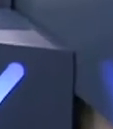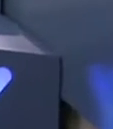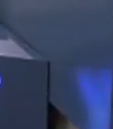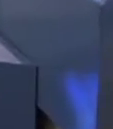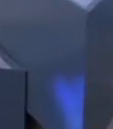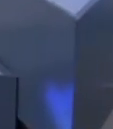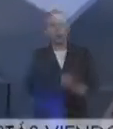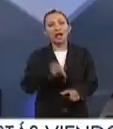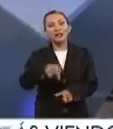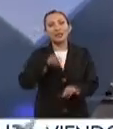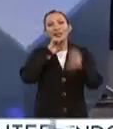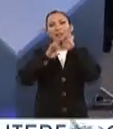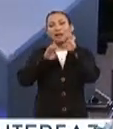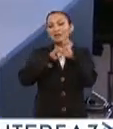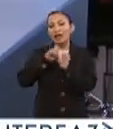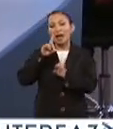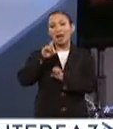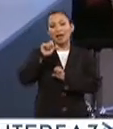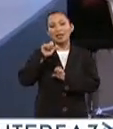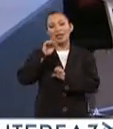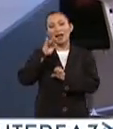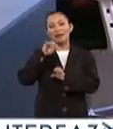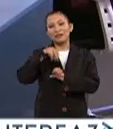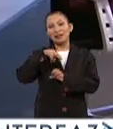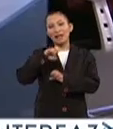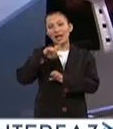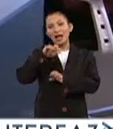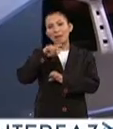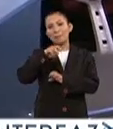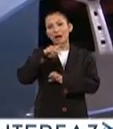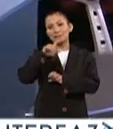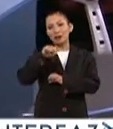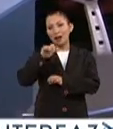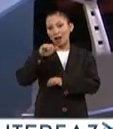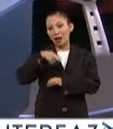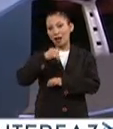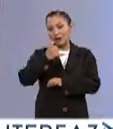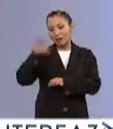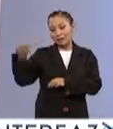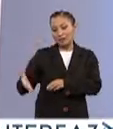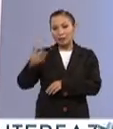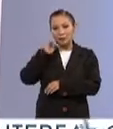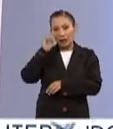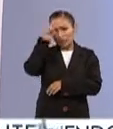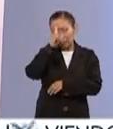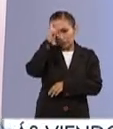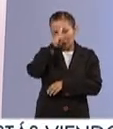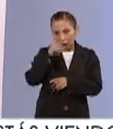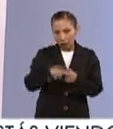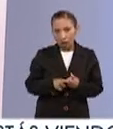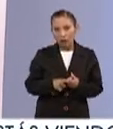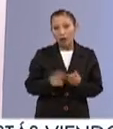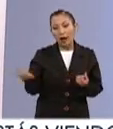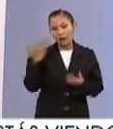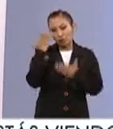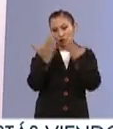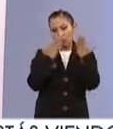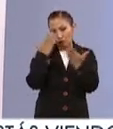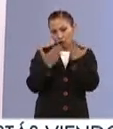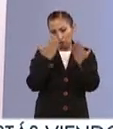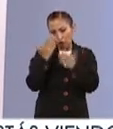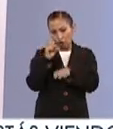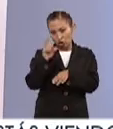Pues continuamos en entrevista con Dafne Almazán Anaya. Ella es, psicóloga, está estudiando